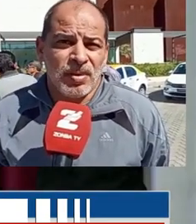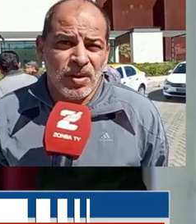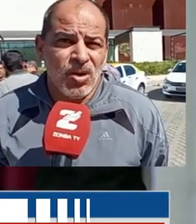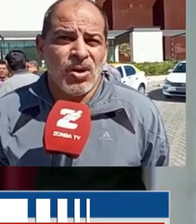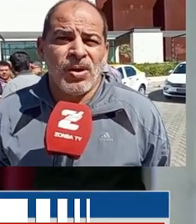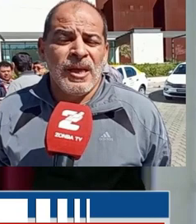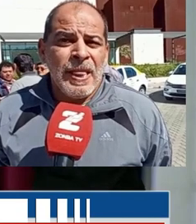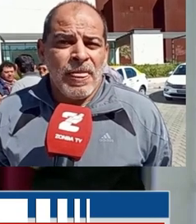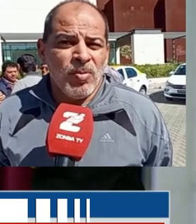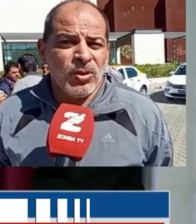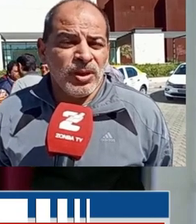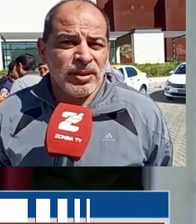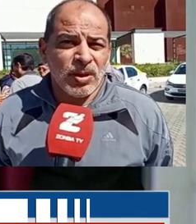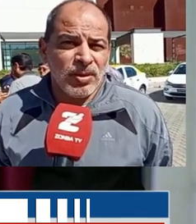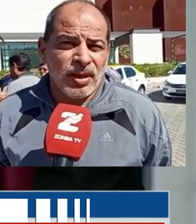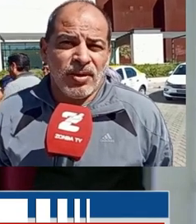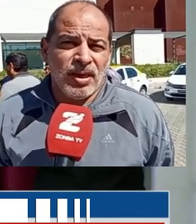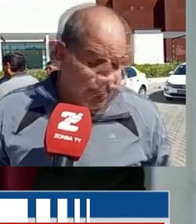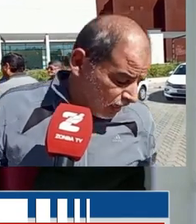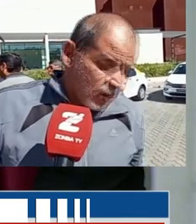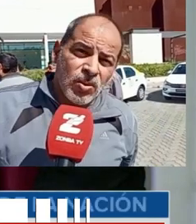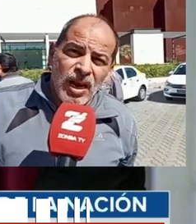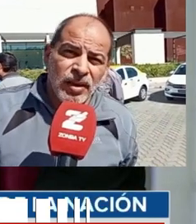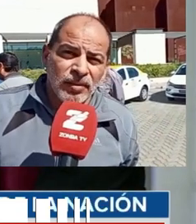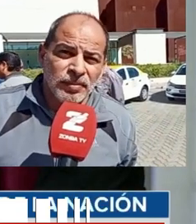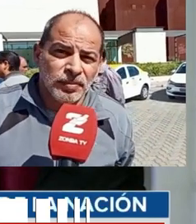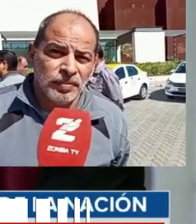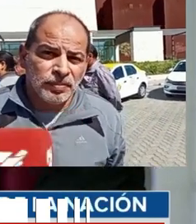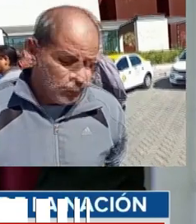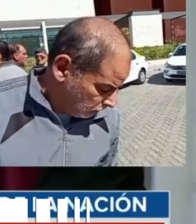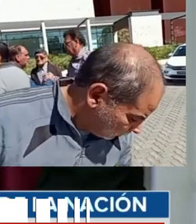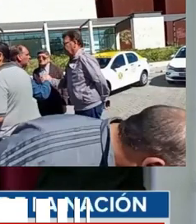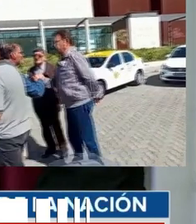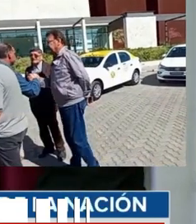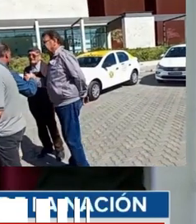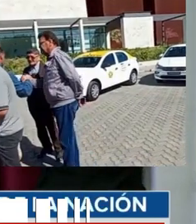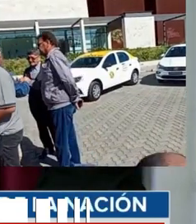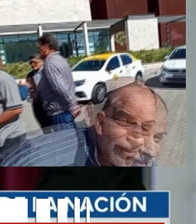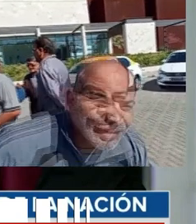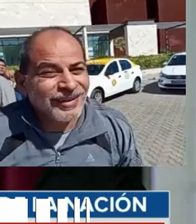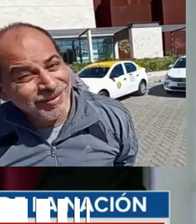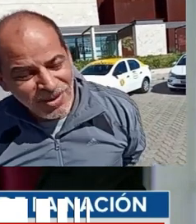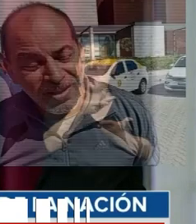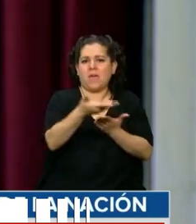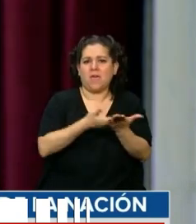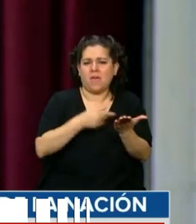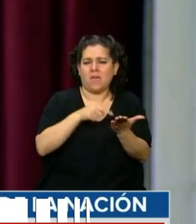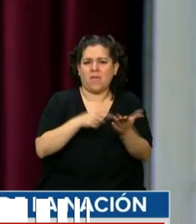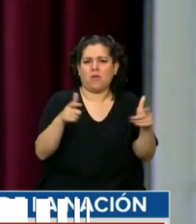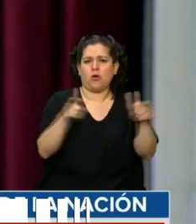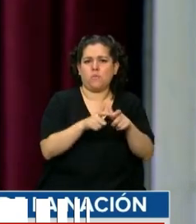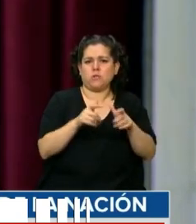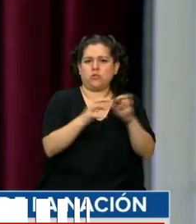es por los 3 años, sino pagar una comisión inmobiliaria cada 3, sino es que marca una estabilidad, ¿no? Un año más de contrato a lo que